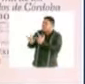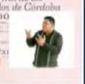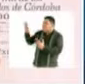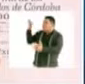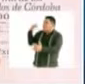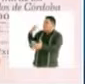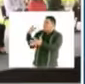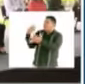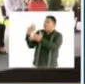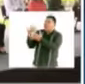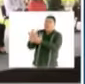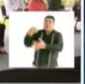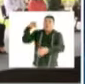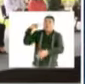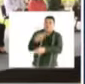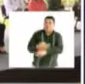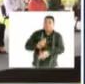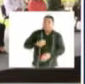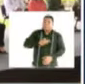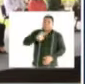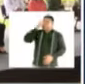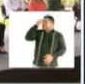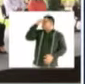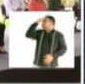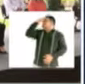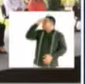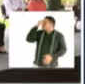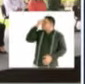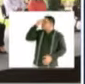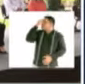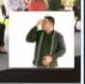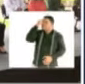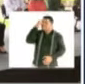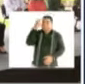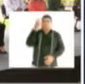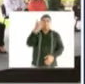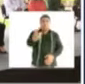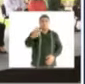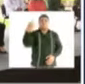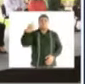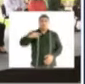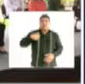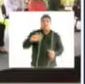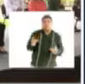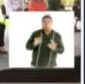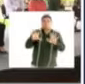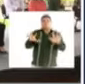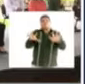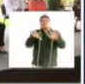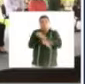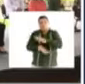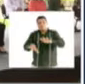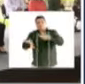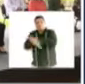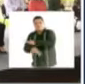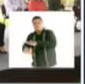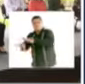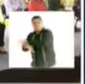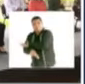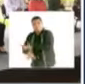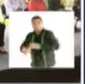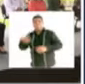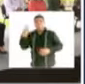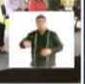donde se ve también que está un buen ambiente político, lo cual es muy importante porque uno